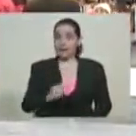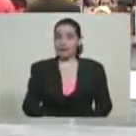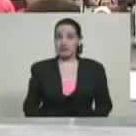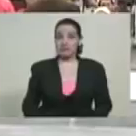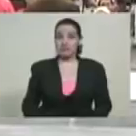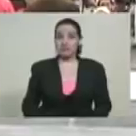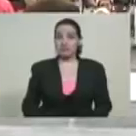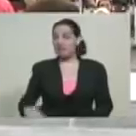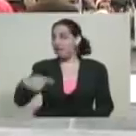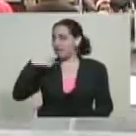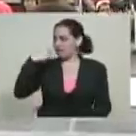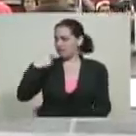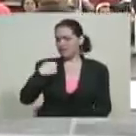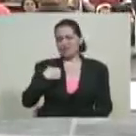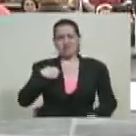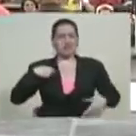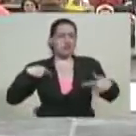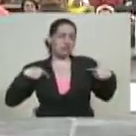Él dice que va a ganar.